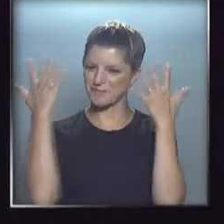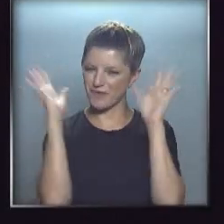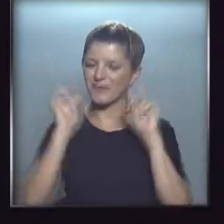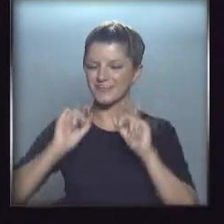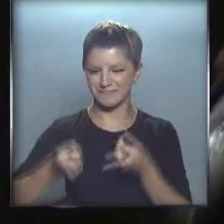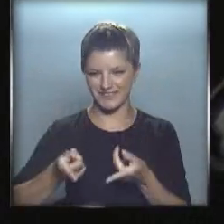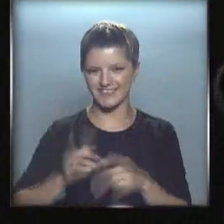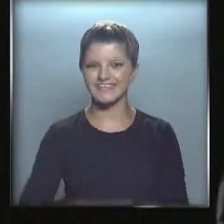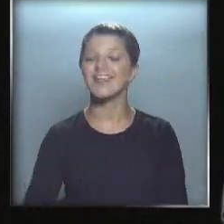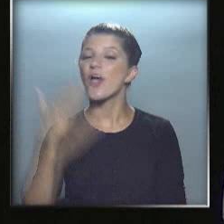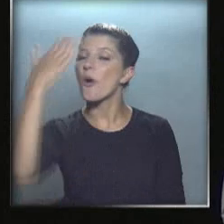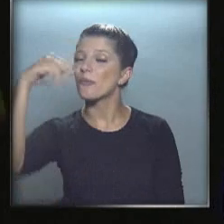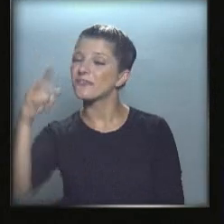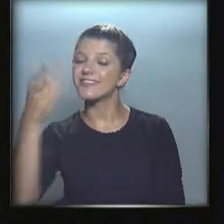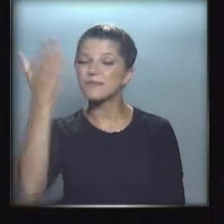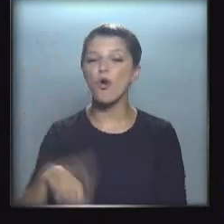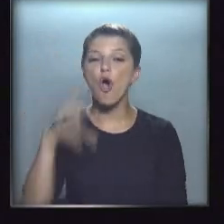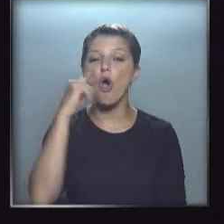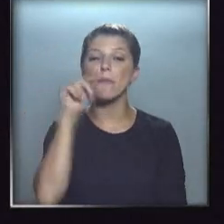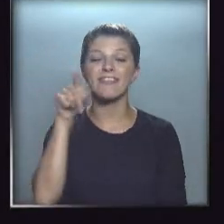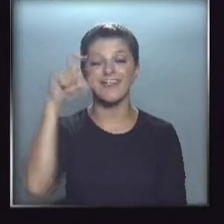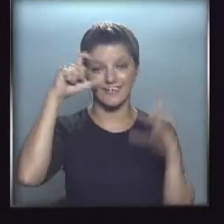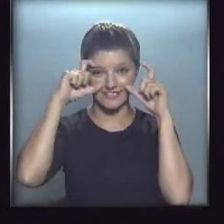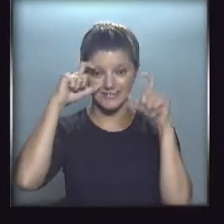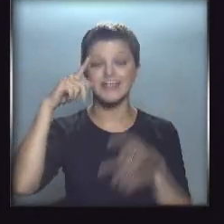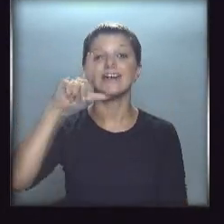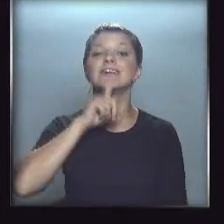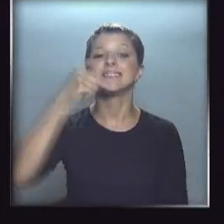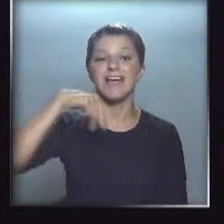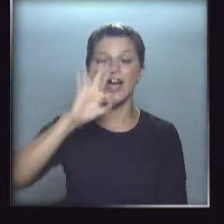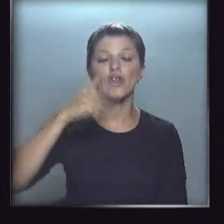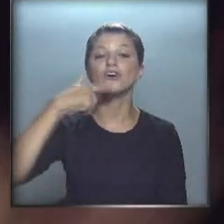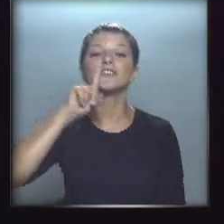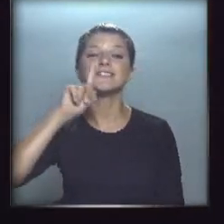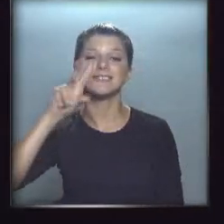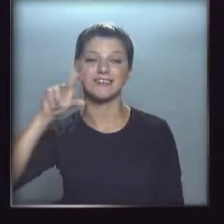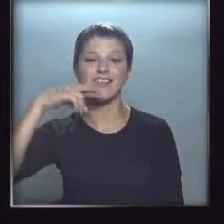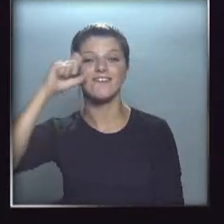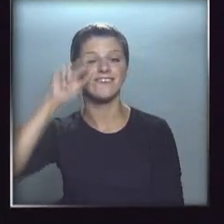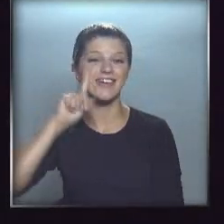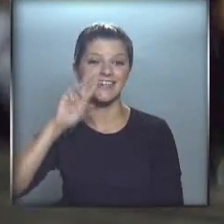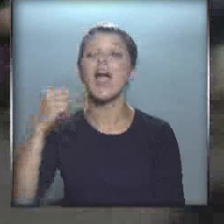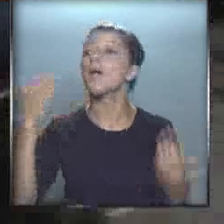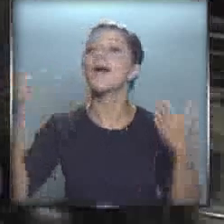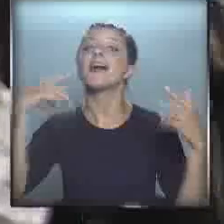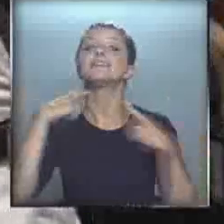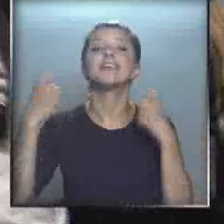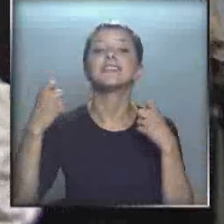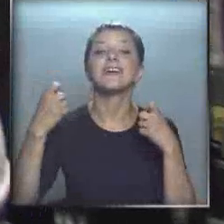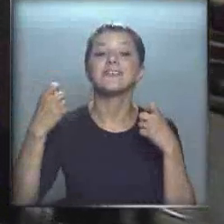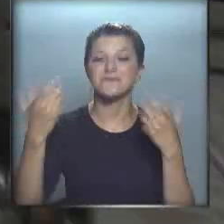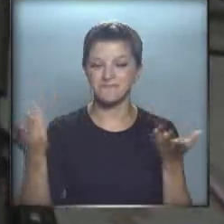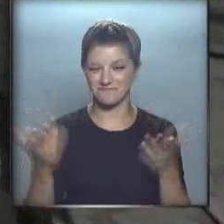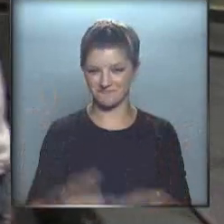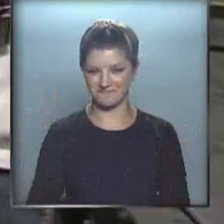ella también. Y el caballero de anteojos. Por aquí, Talo Silveira, y soy de Laguna Deseada. Y quiero los gritos, a ver.